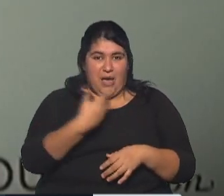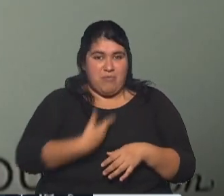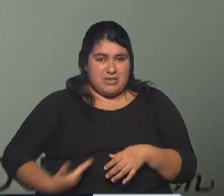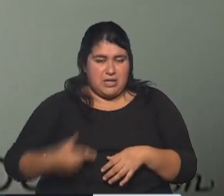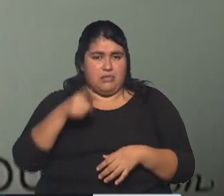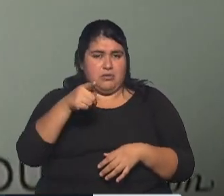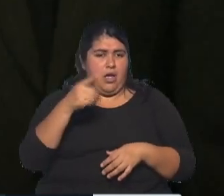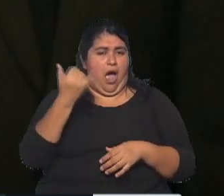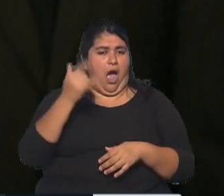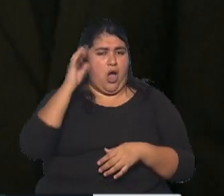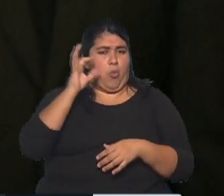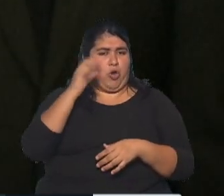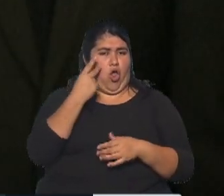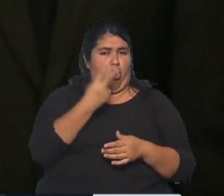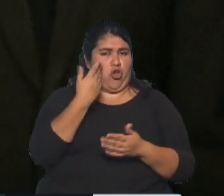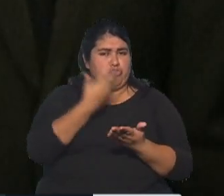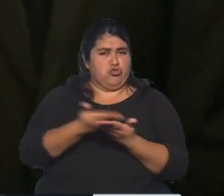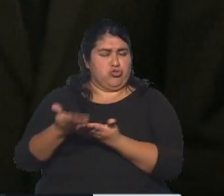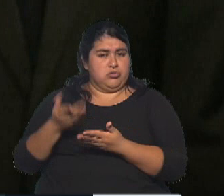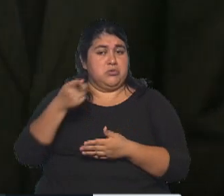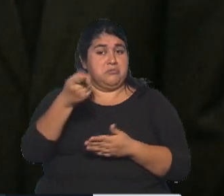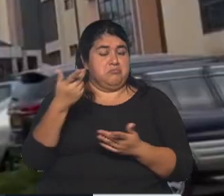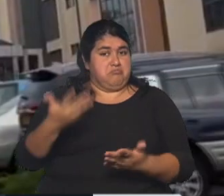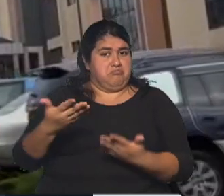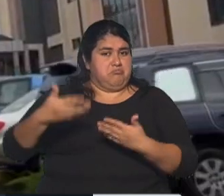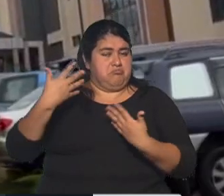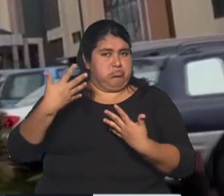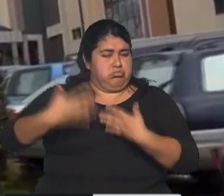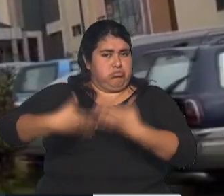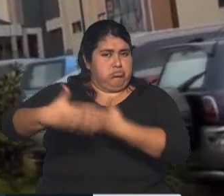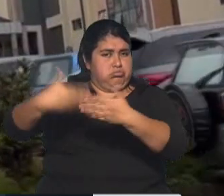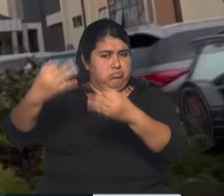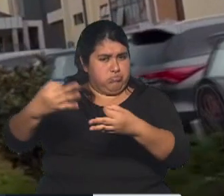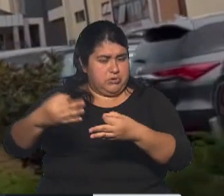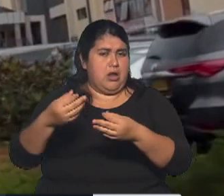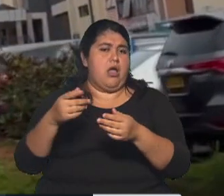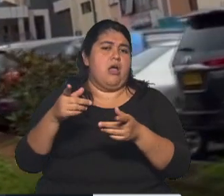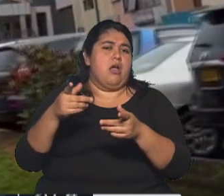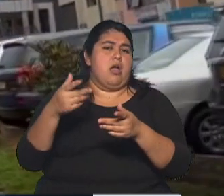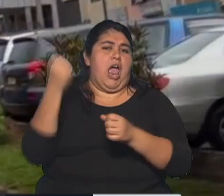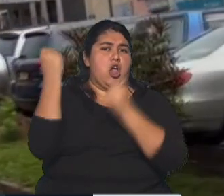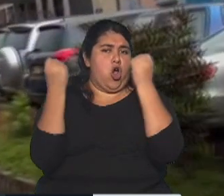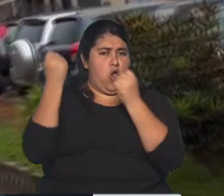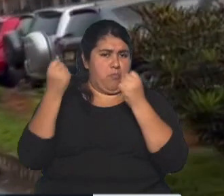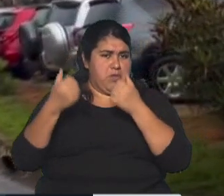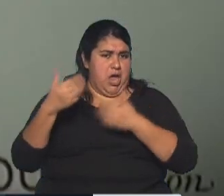tiene dos ópticas. Algunos admiran el crecimiento económico, el bienestar y la estabilidad